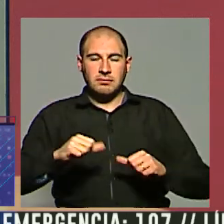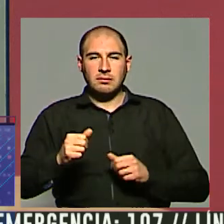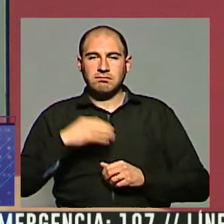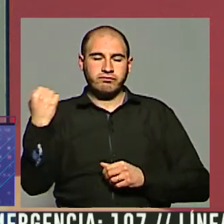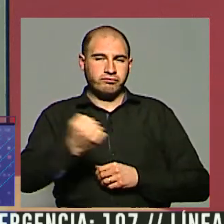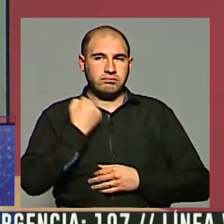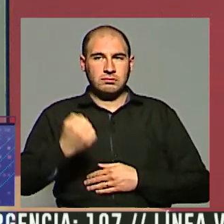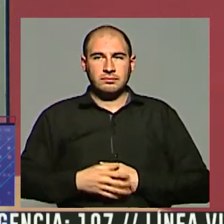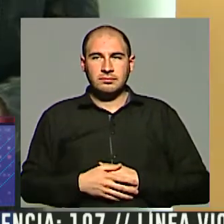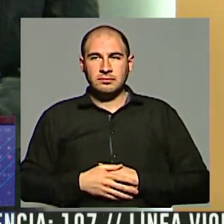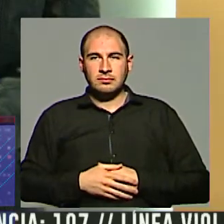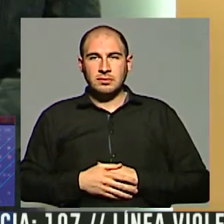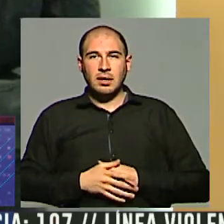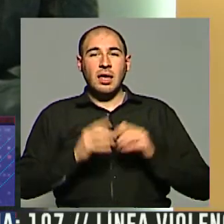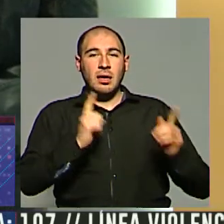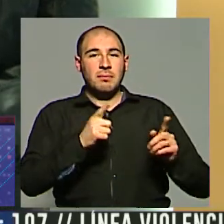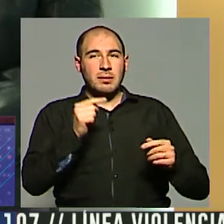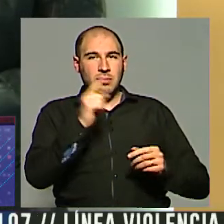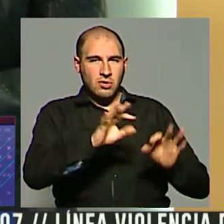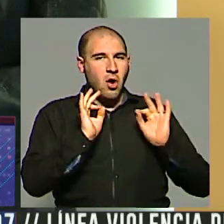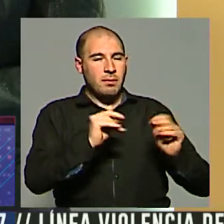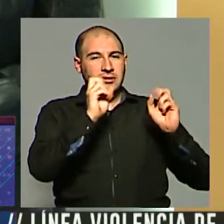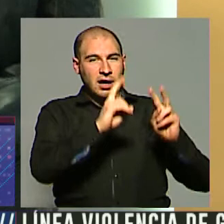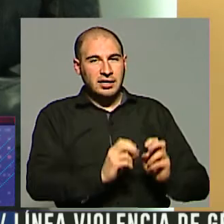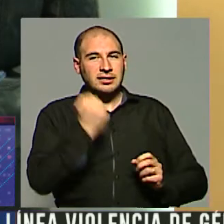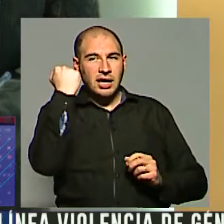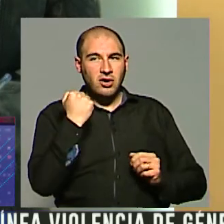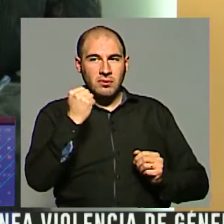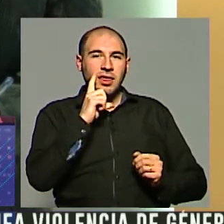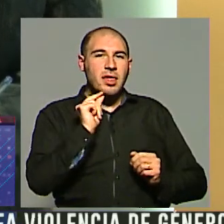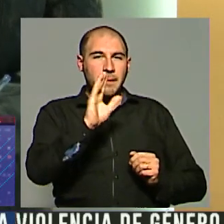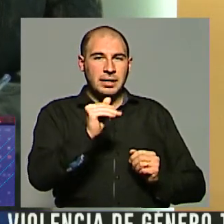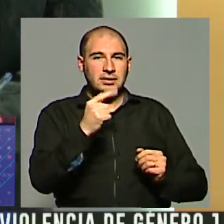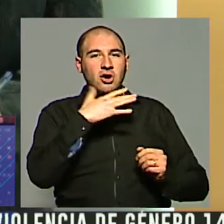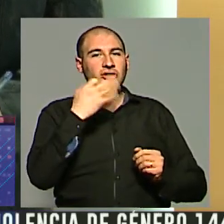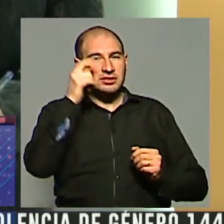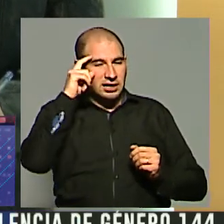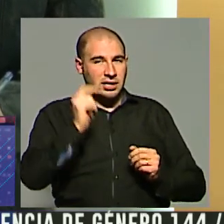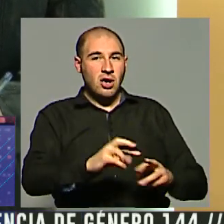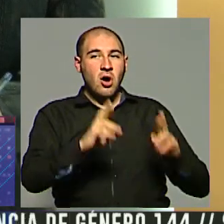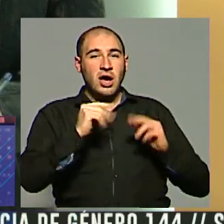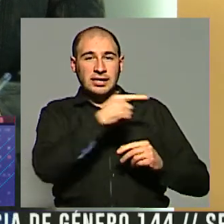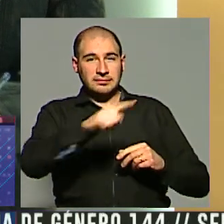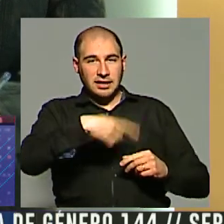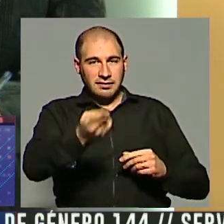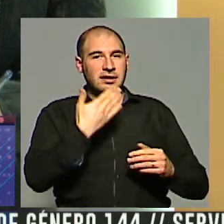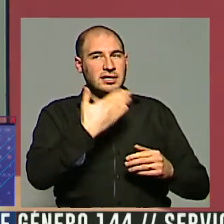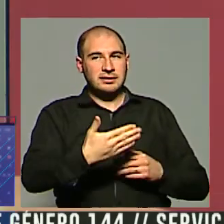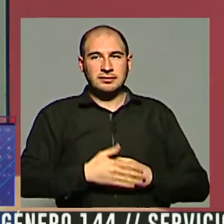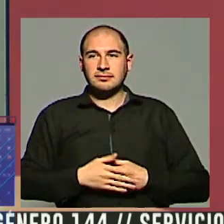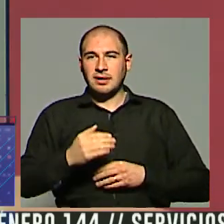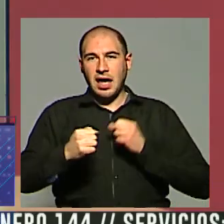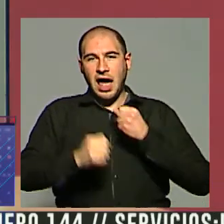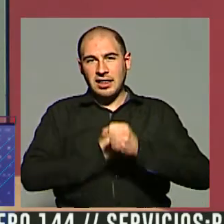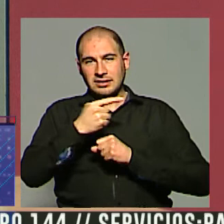sumamente importante. Bueno, como siempre, muy completo el análisis económico de los días martes con José. Te esperamos la semana que viene, José. Muchas gracias. Hasta